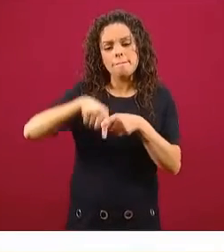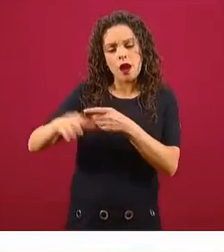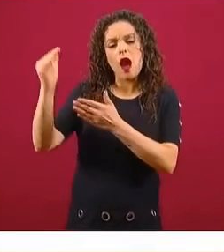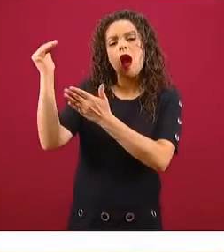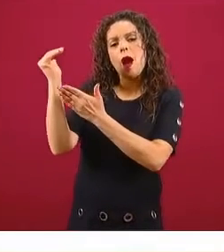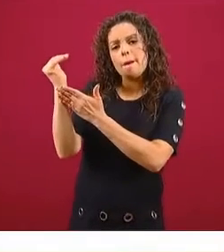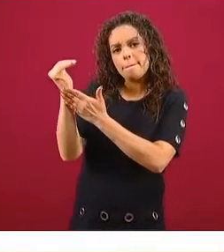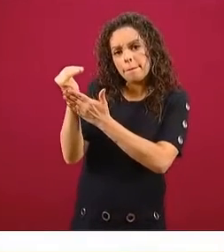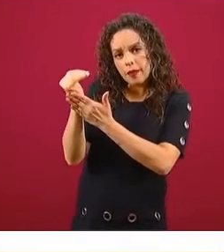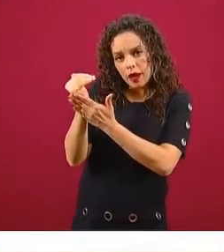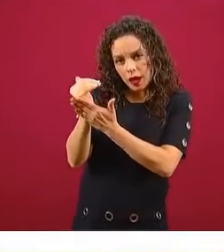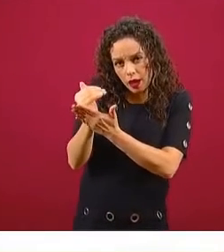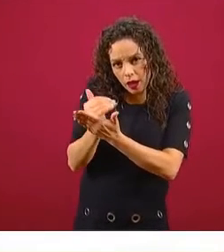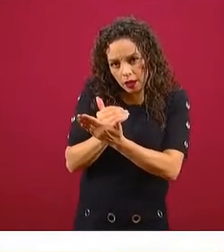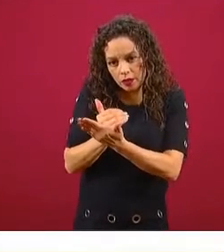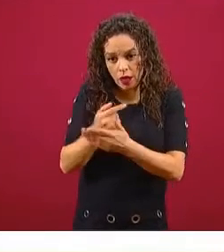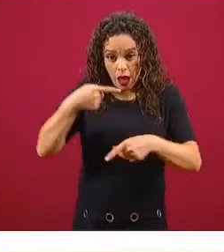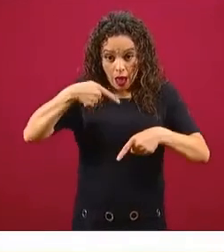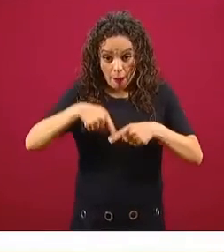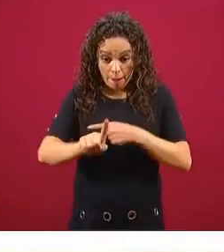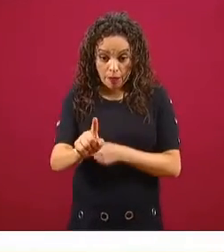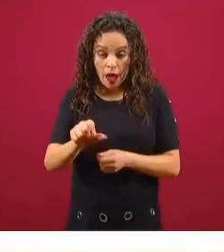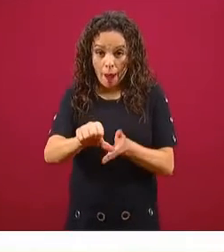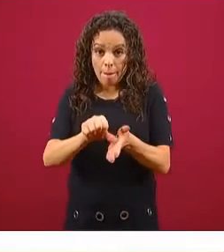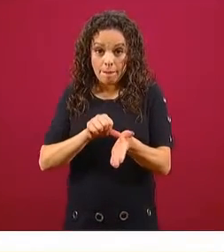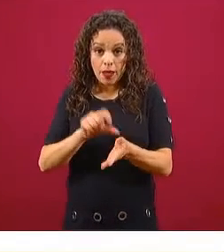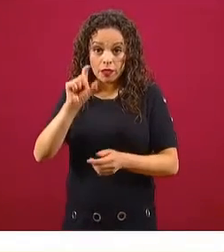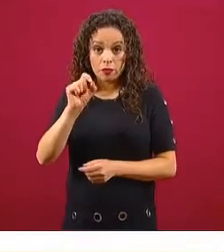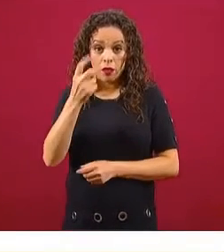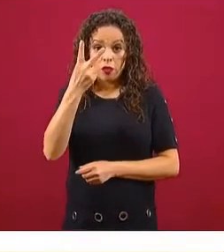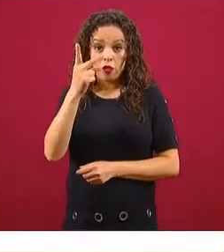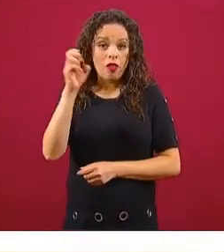con 30% en marzo, 22 de marzo,